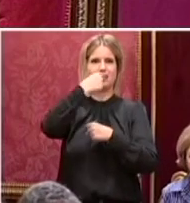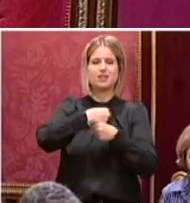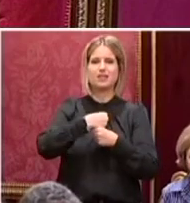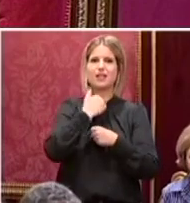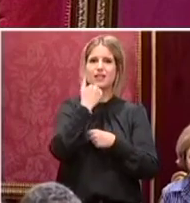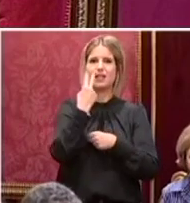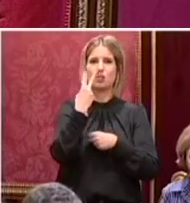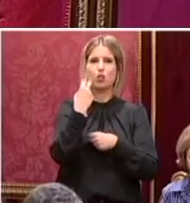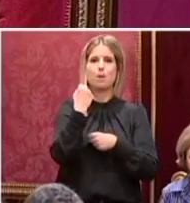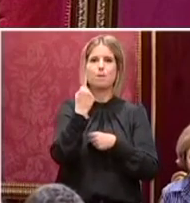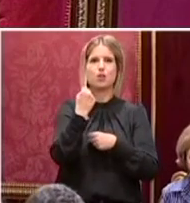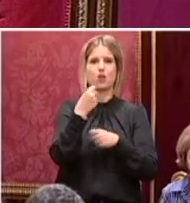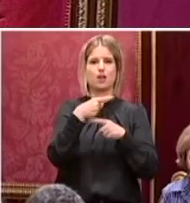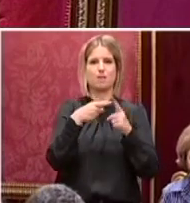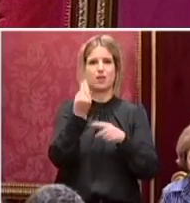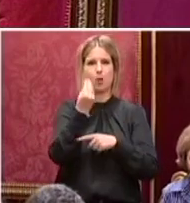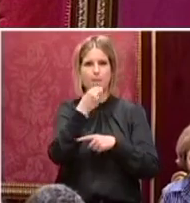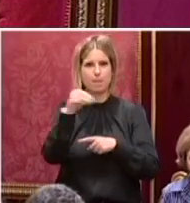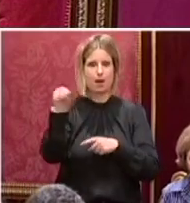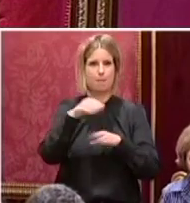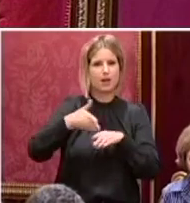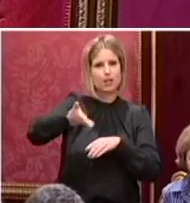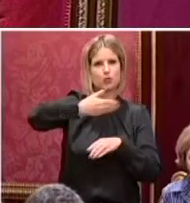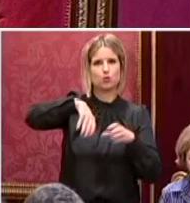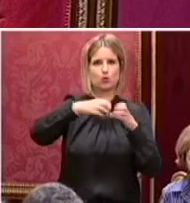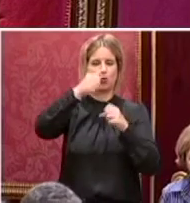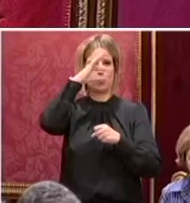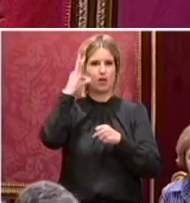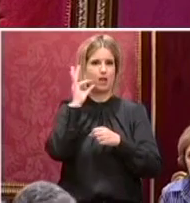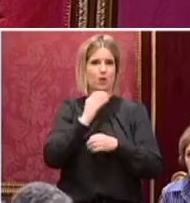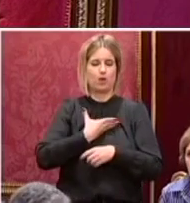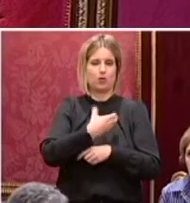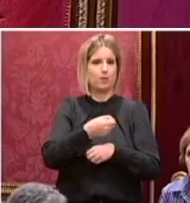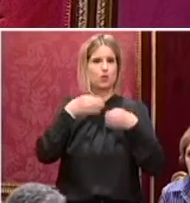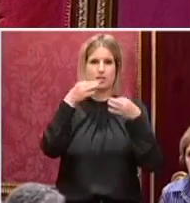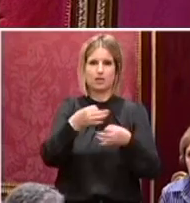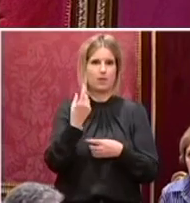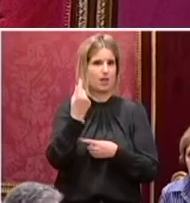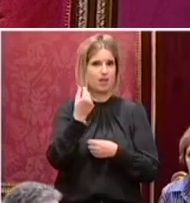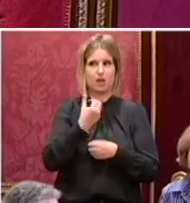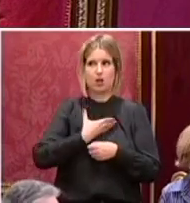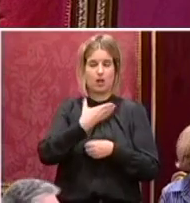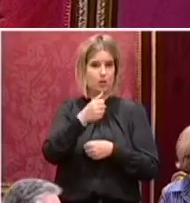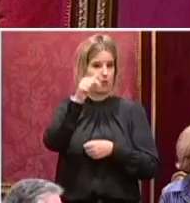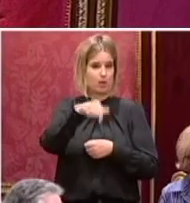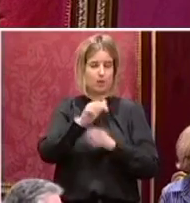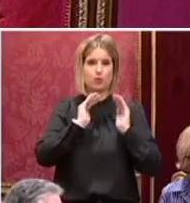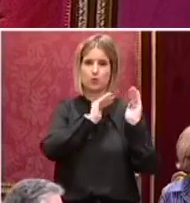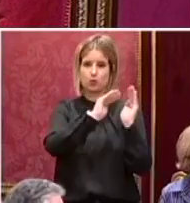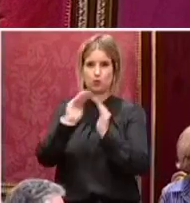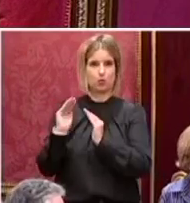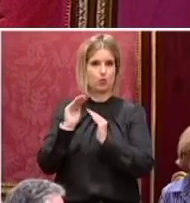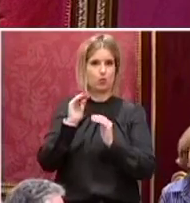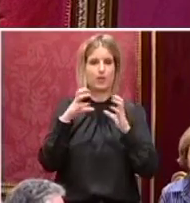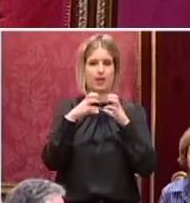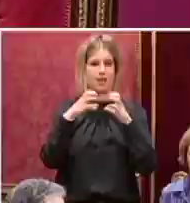aproximadamente 2,5 millones más a todos los granadinos o a este ayuntamiento? Yo siempre digo que es que el dinero de este ayuntamiento es de los granadinos porque